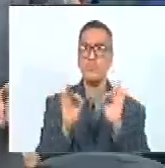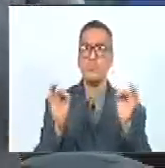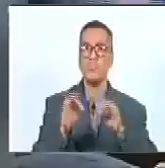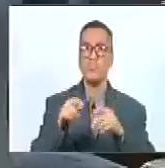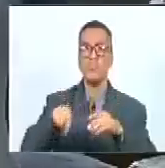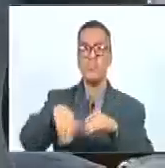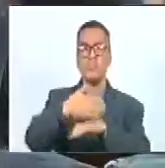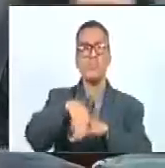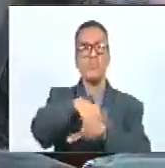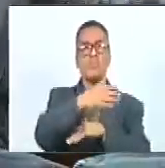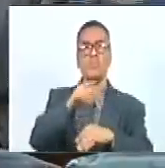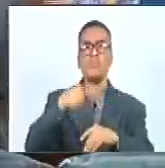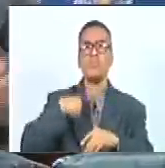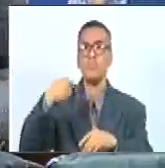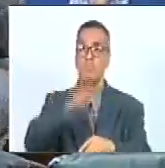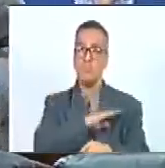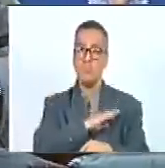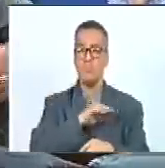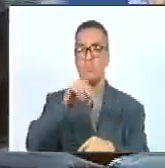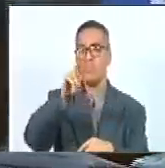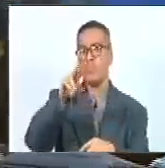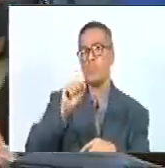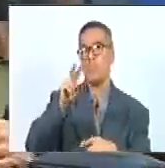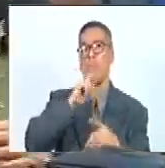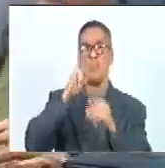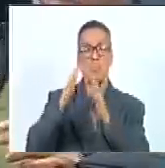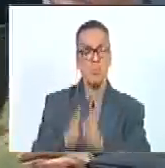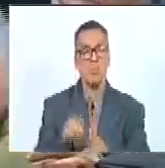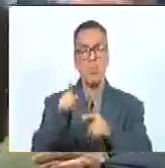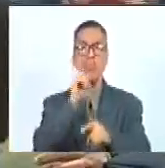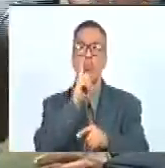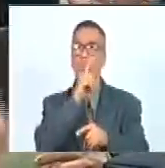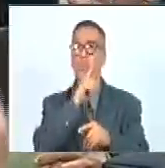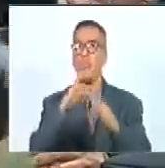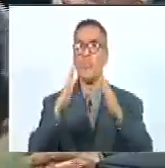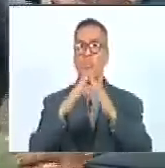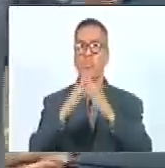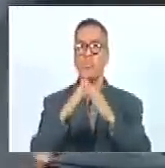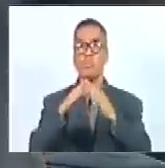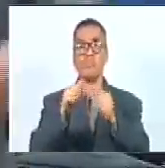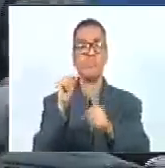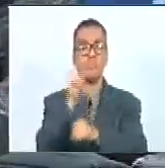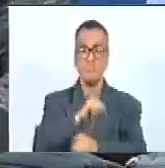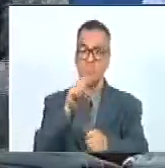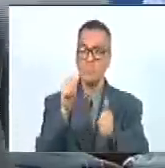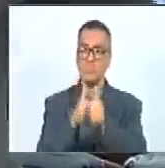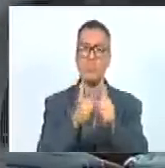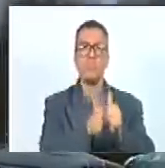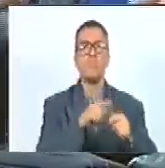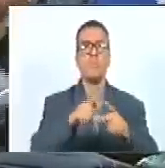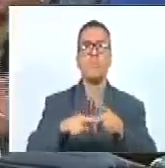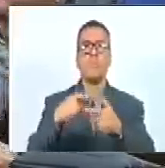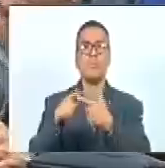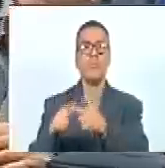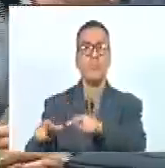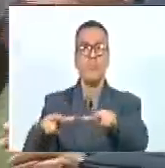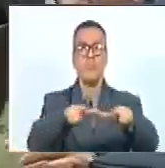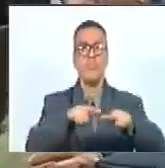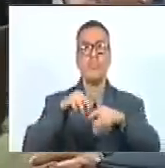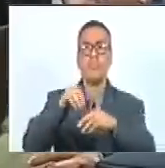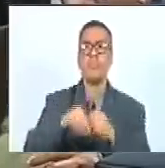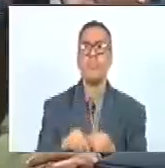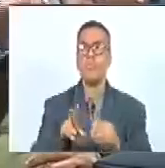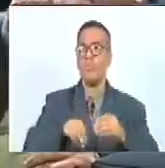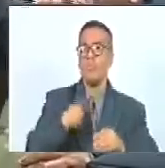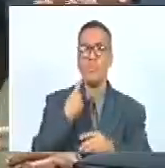las calles. Yo como ucevista reivindico el nombre de la casa que vence la sombra en este escenario y en el que sea. Y no